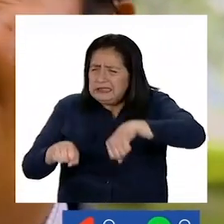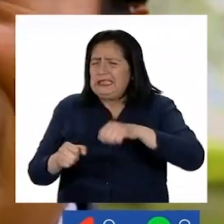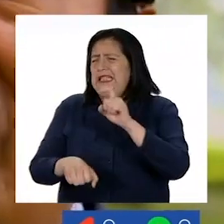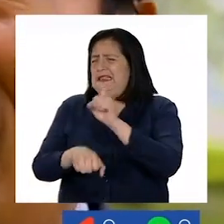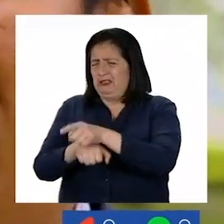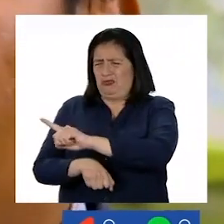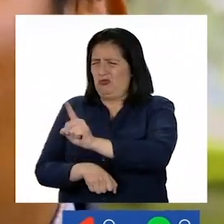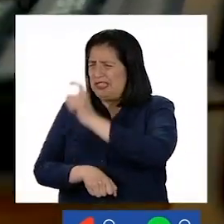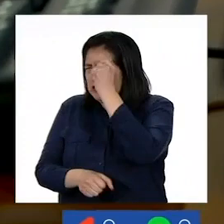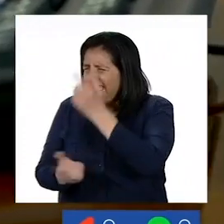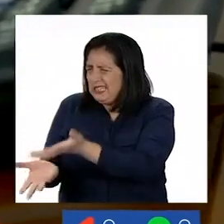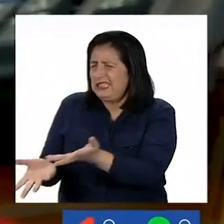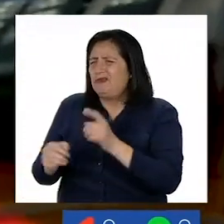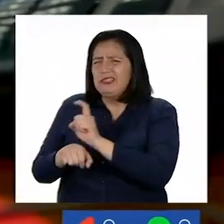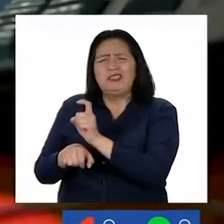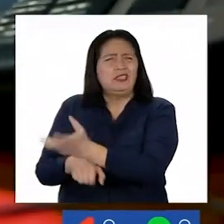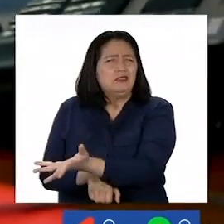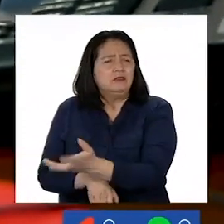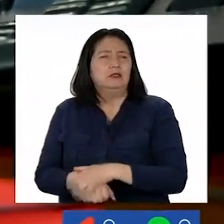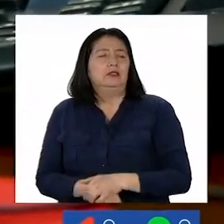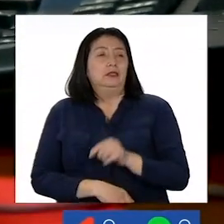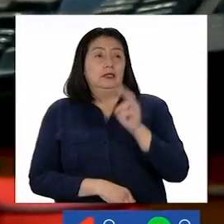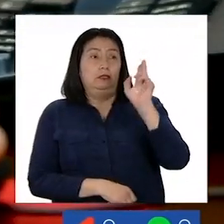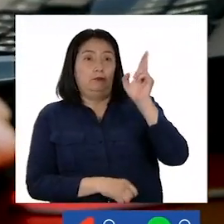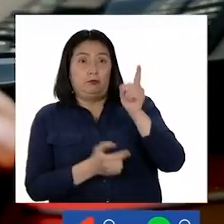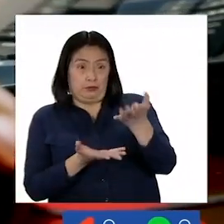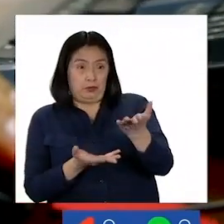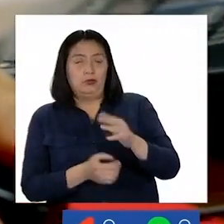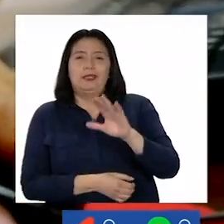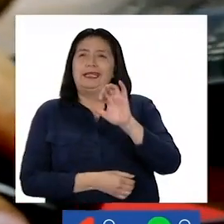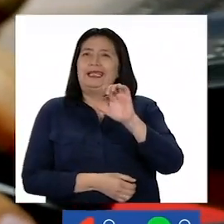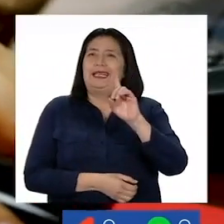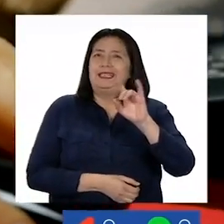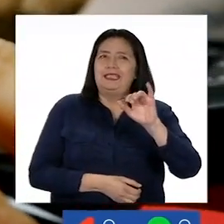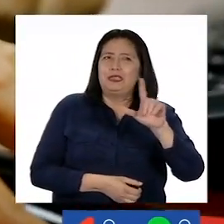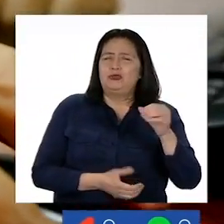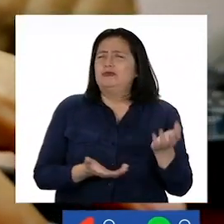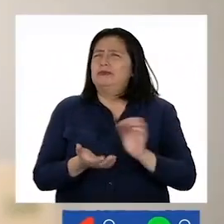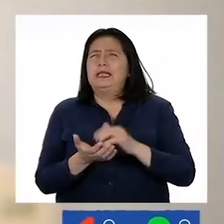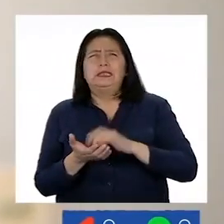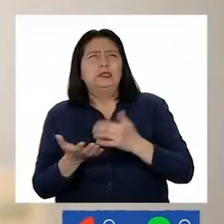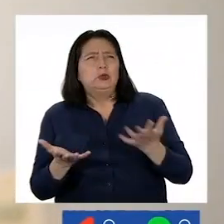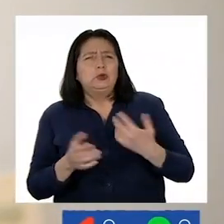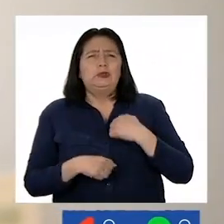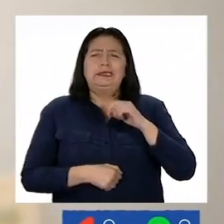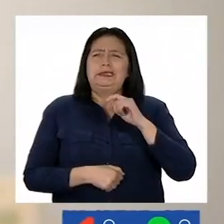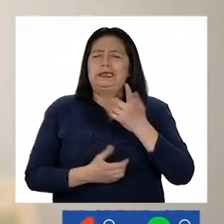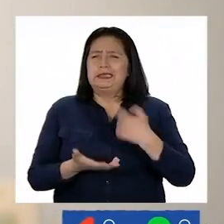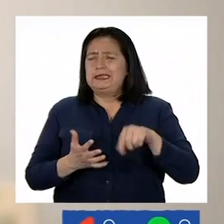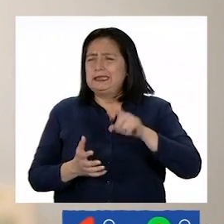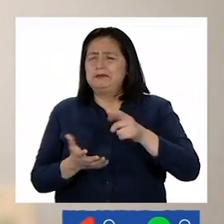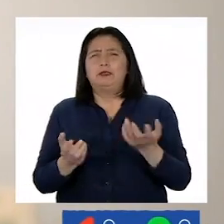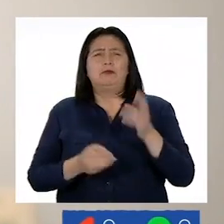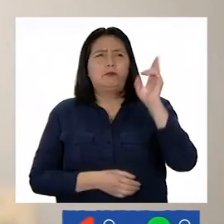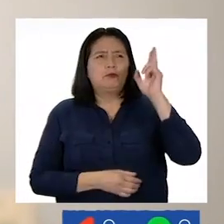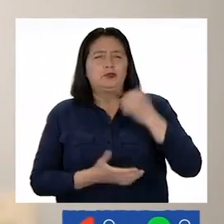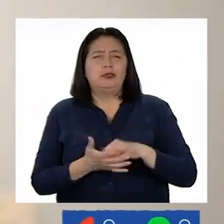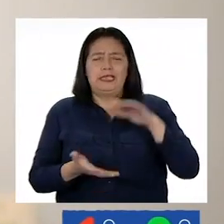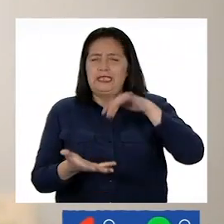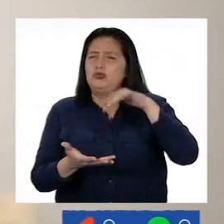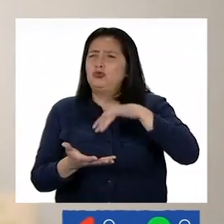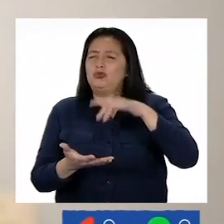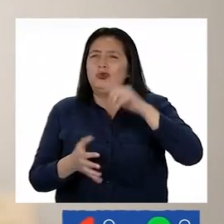estudiantes, ellos no captaban. El profesor Cadillo, en el afán de tener más herramientas como maestro, se hizo